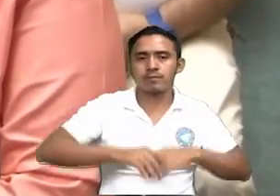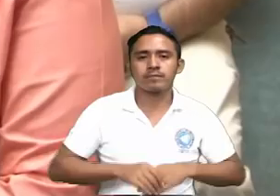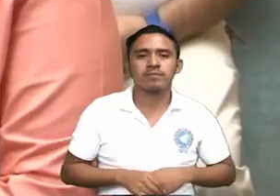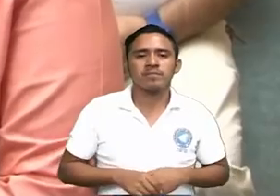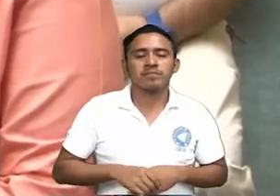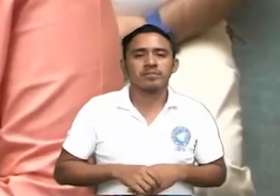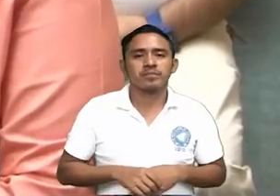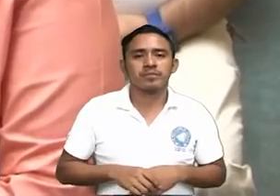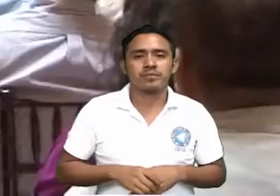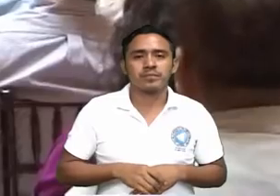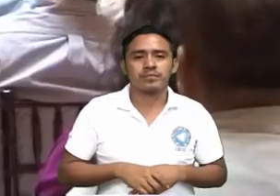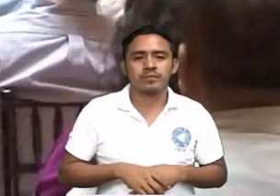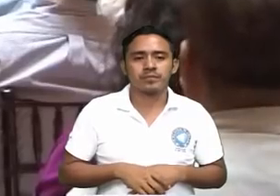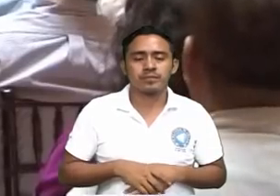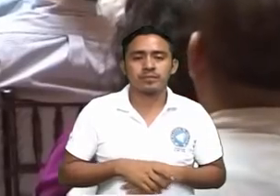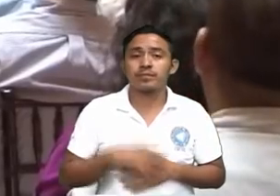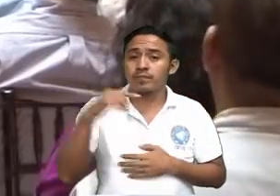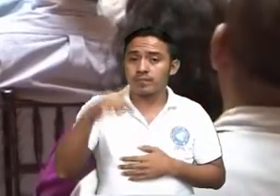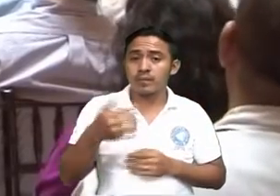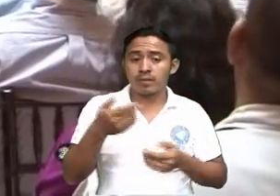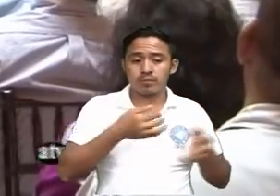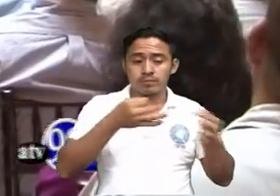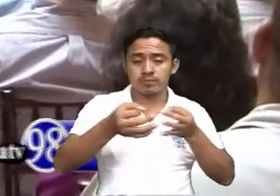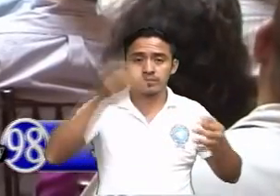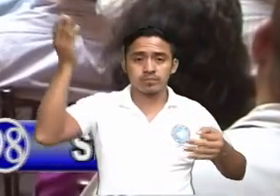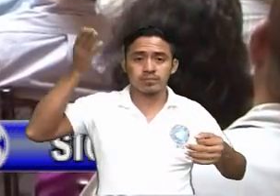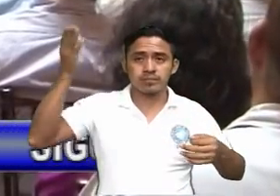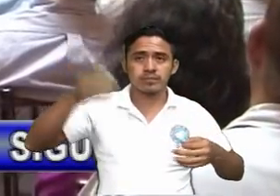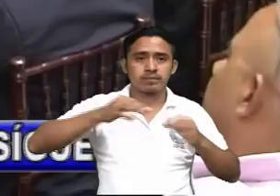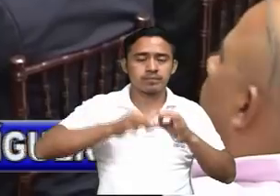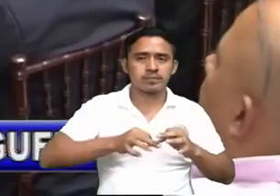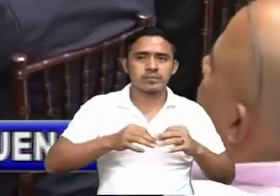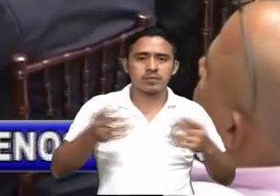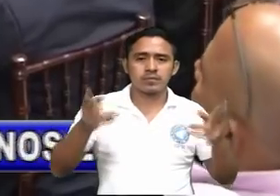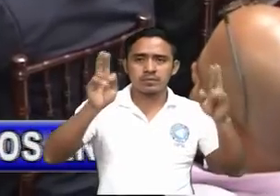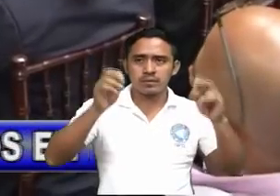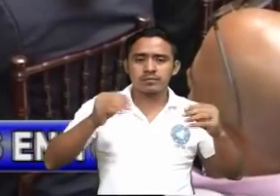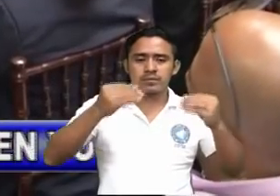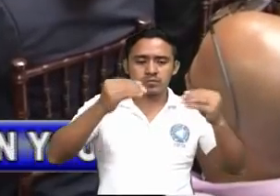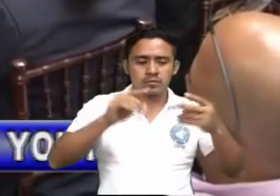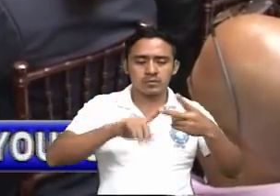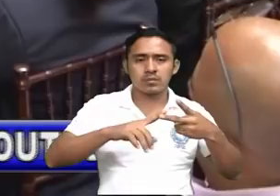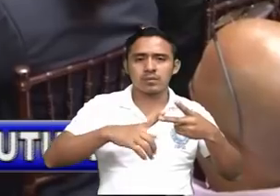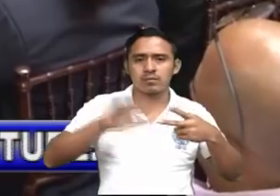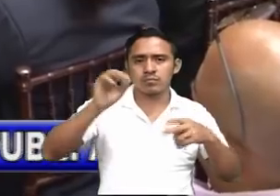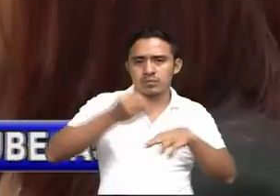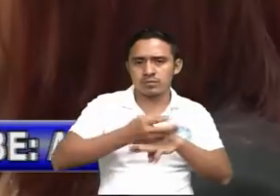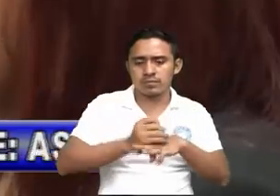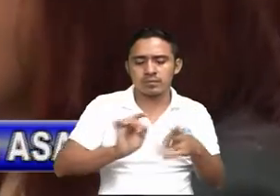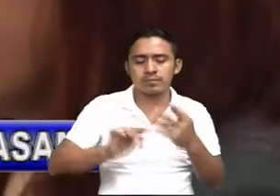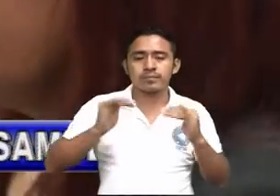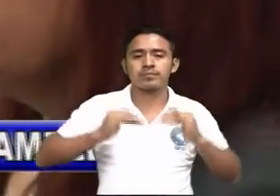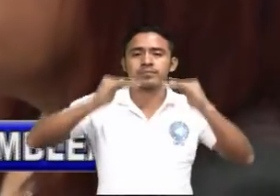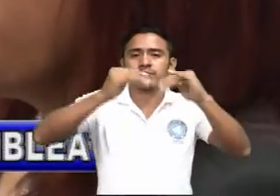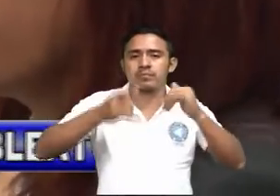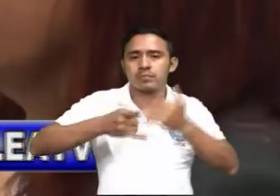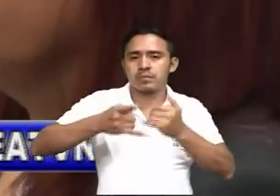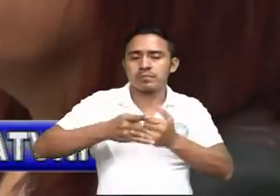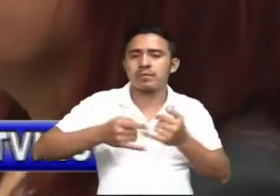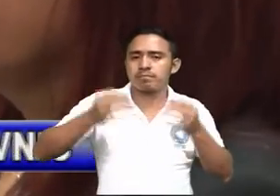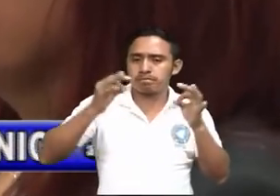ámbitos. Aquí se expusieron los logros en materia de educación, gobiernos locales y equidad de género que se